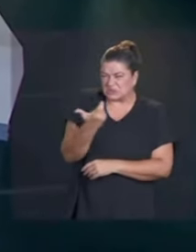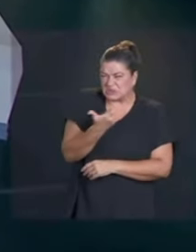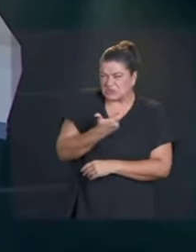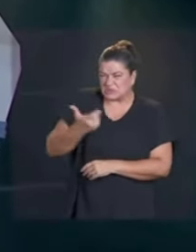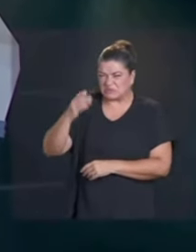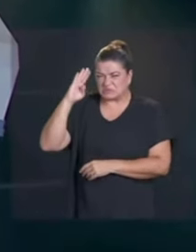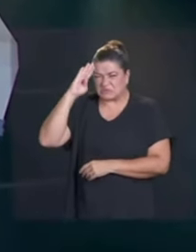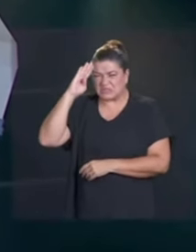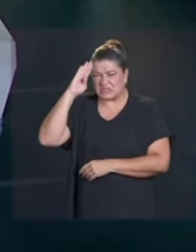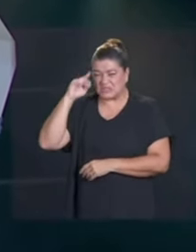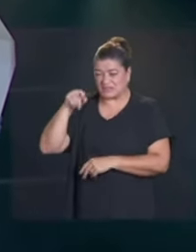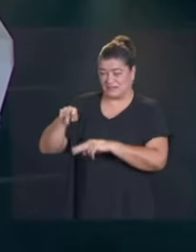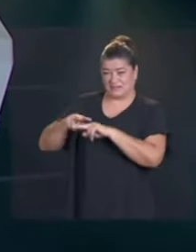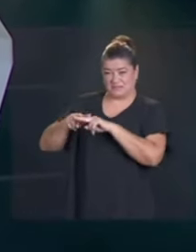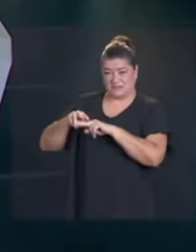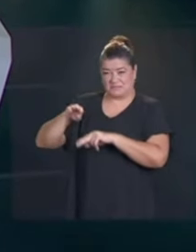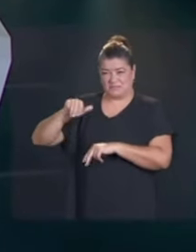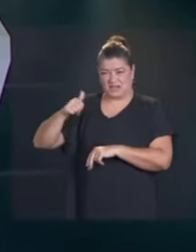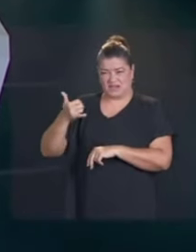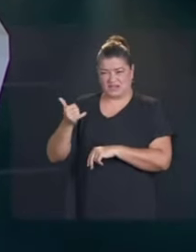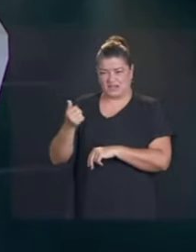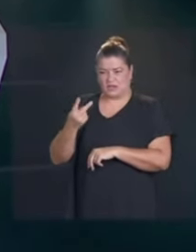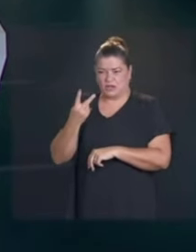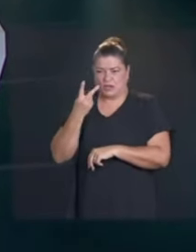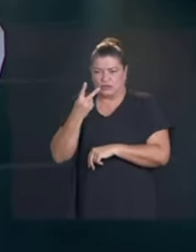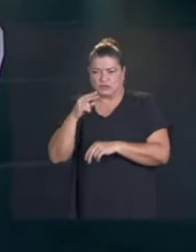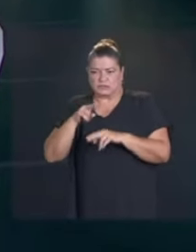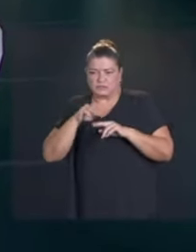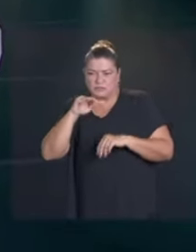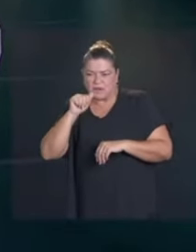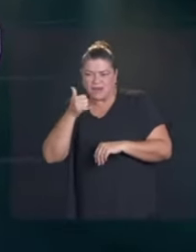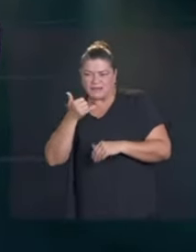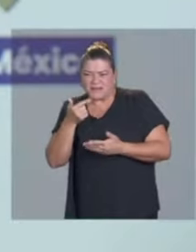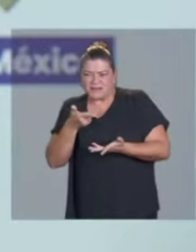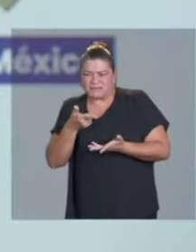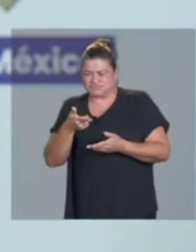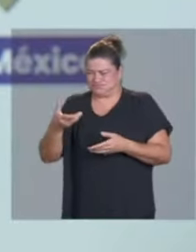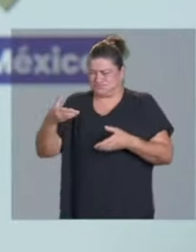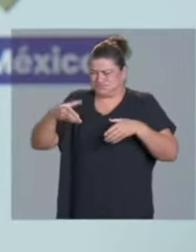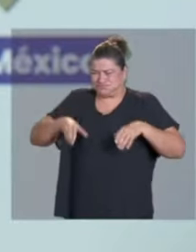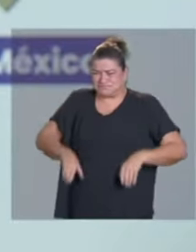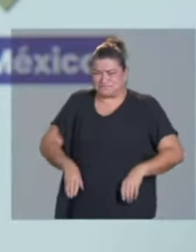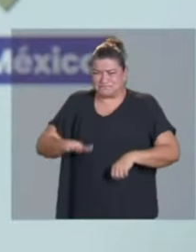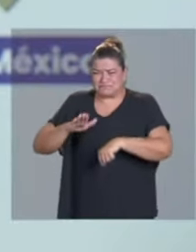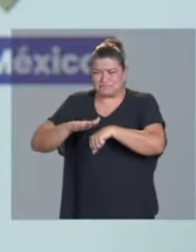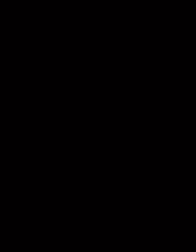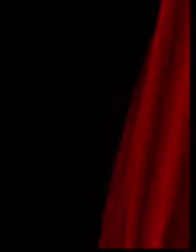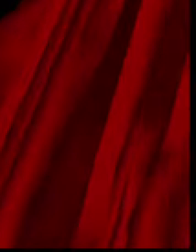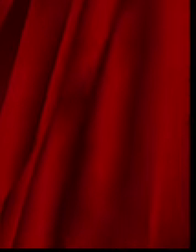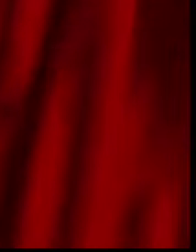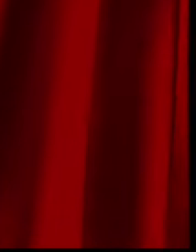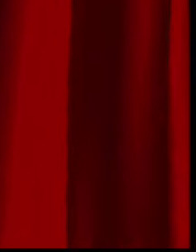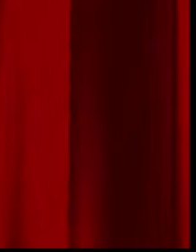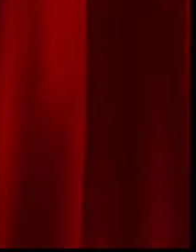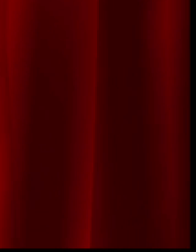Por alusión, ¿quiere responder, candidata Sheinbaum? La verdad no creo que valga la pena ya que presente su denuncia.